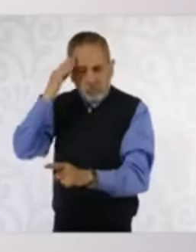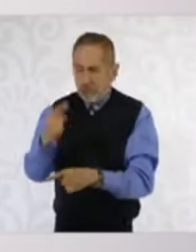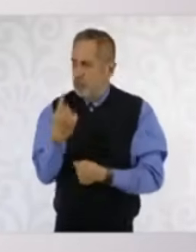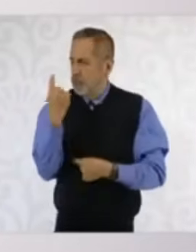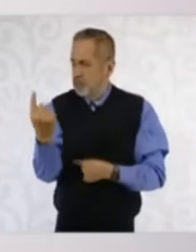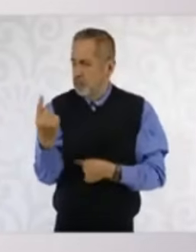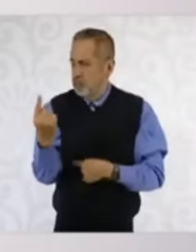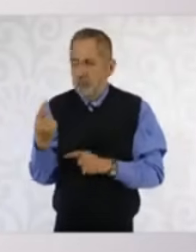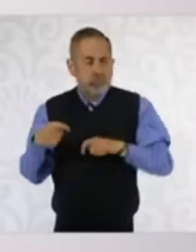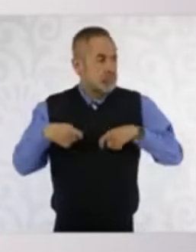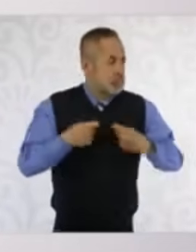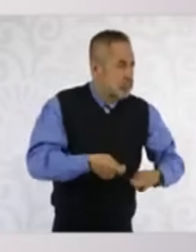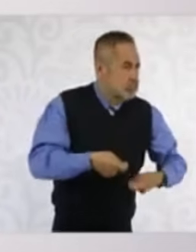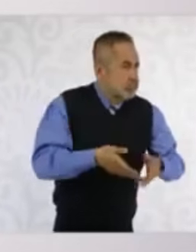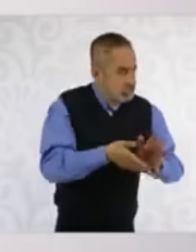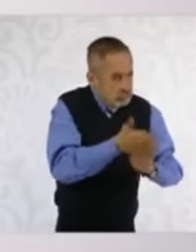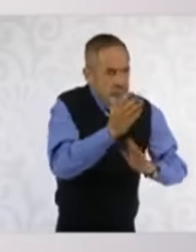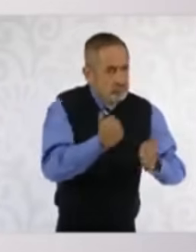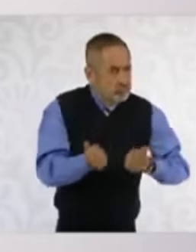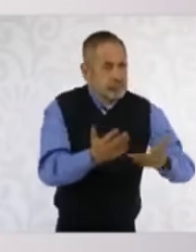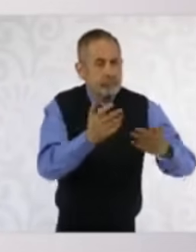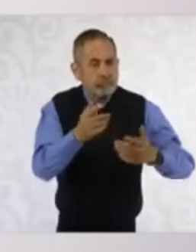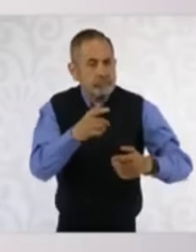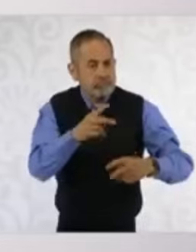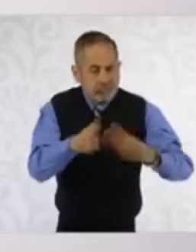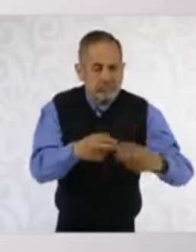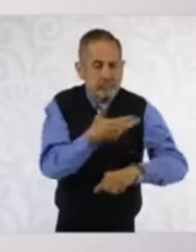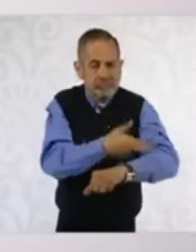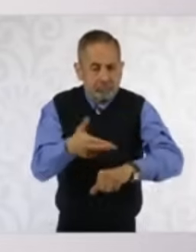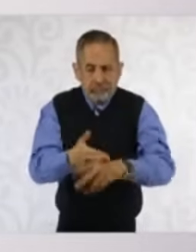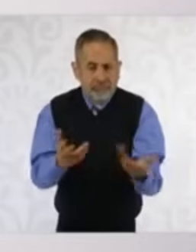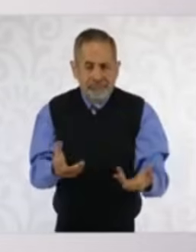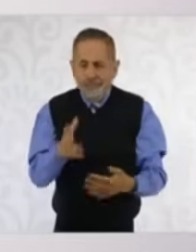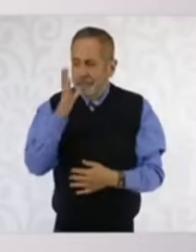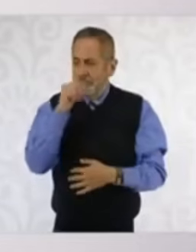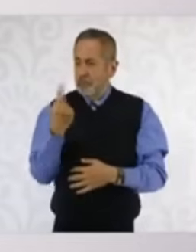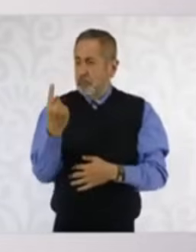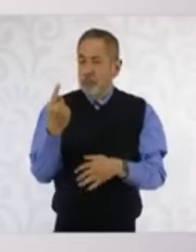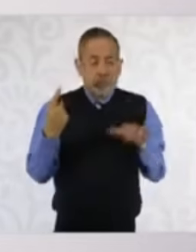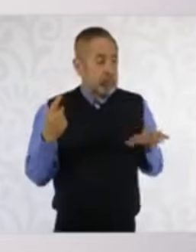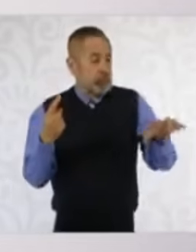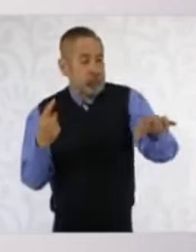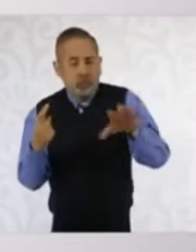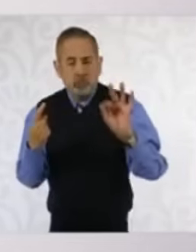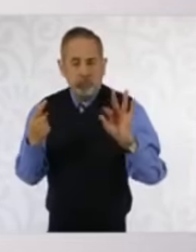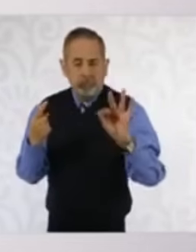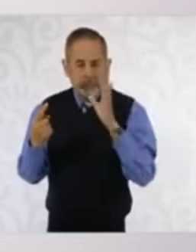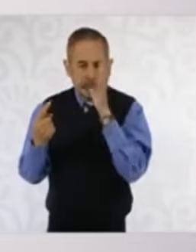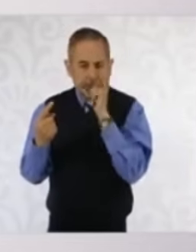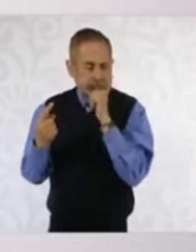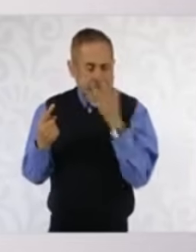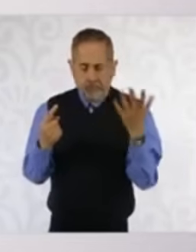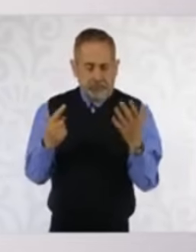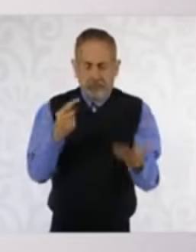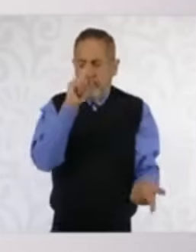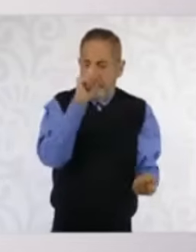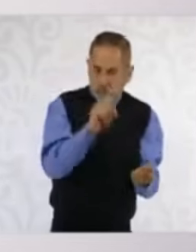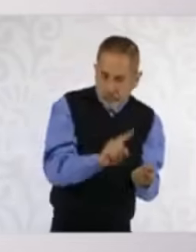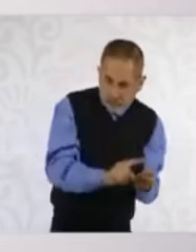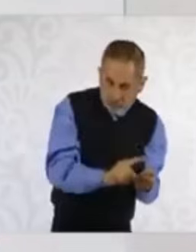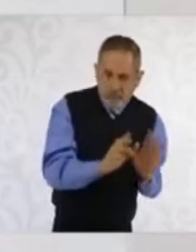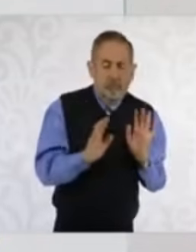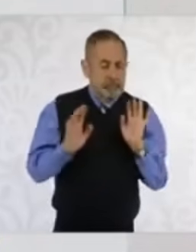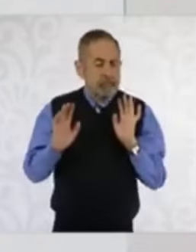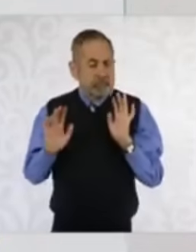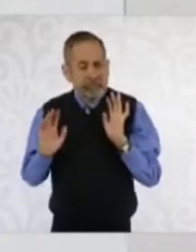Entonces, no puede ser eficiente una empresa con 40 subsidiarias. Entonces, el objetivo es ir